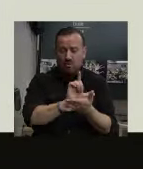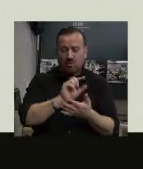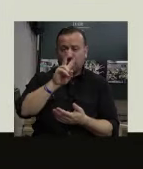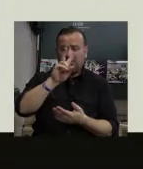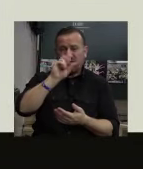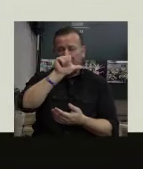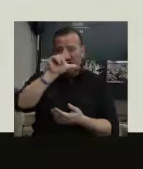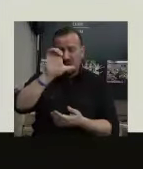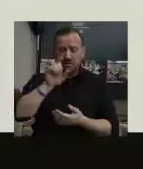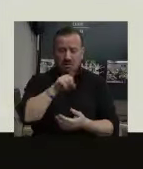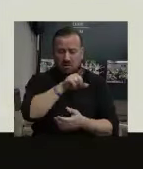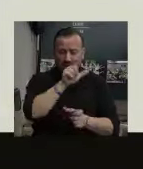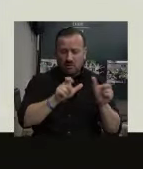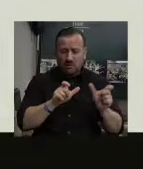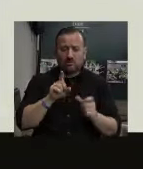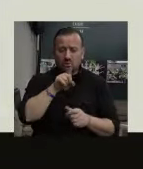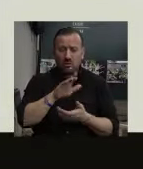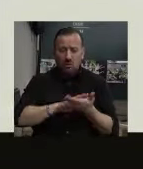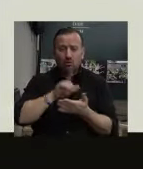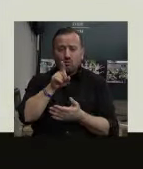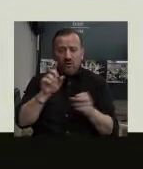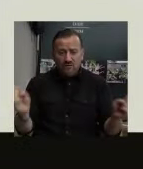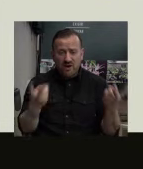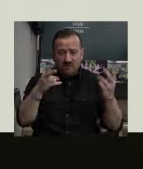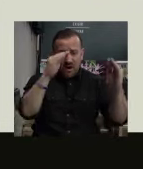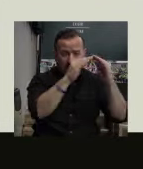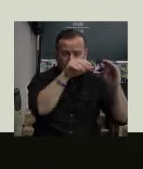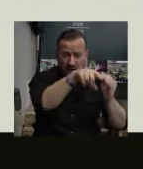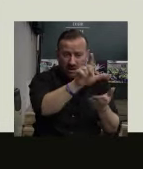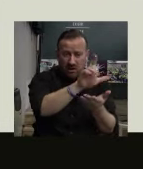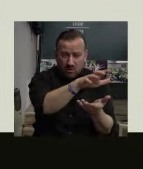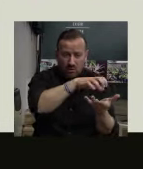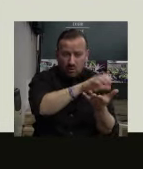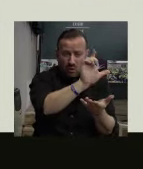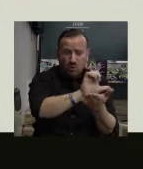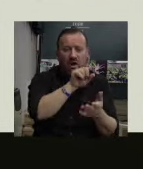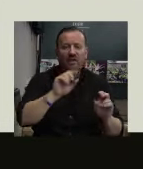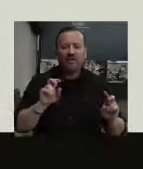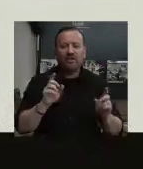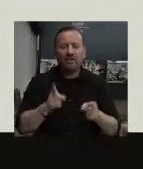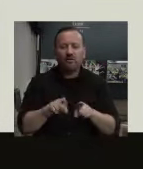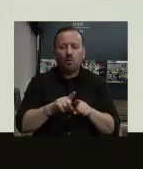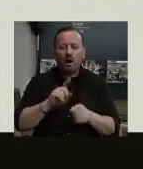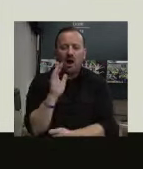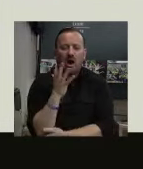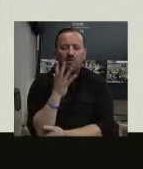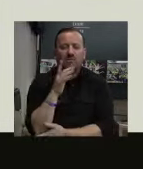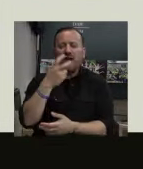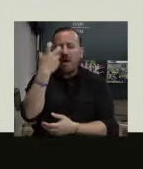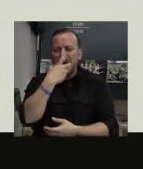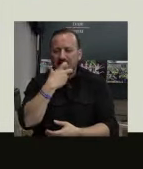en donde a la gente le dice si usted vive en este Valle tiene que cultivar manzana No yo quiero cultivar ciruela